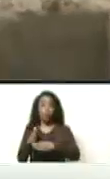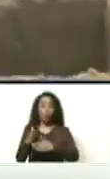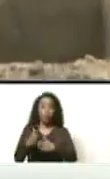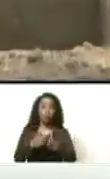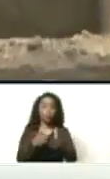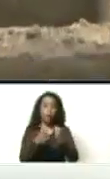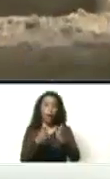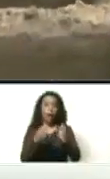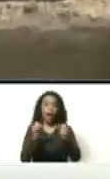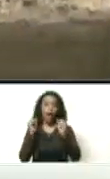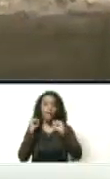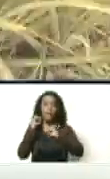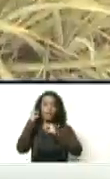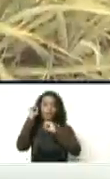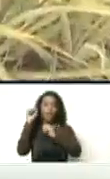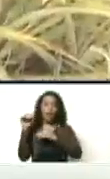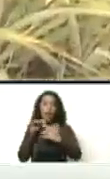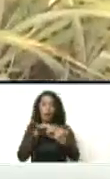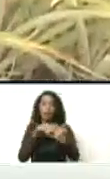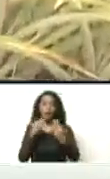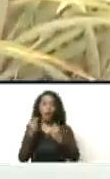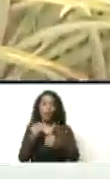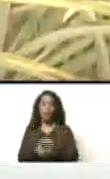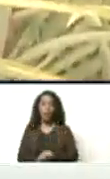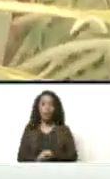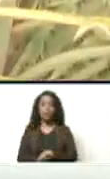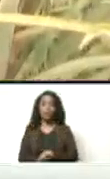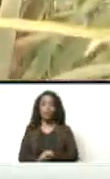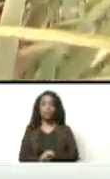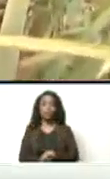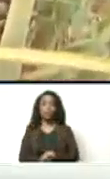guerra económica. Hasta luego, presidente.